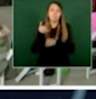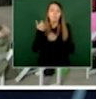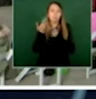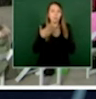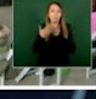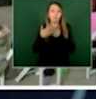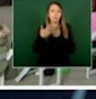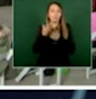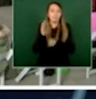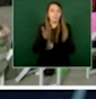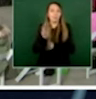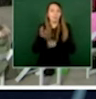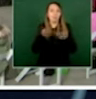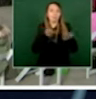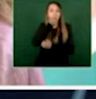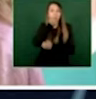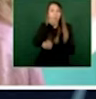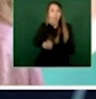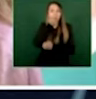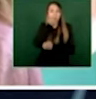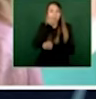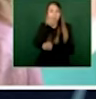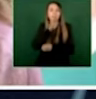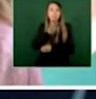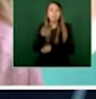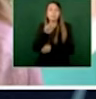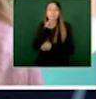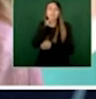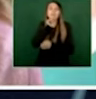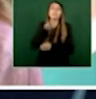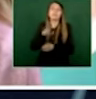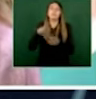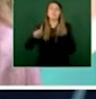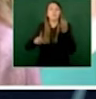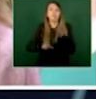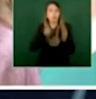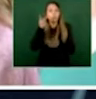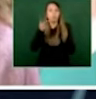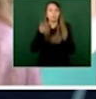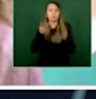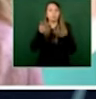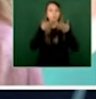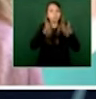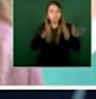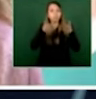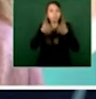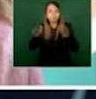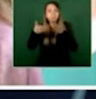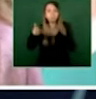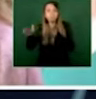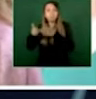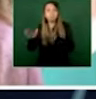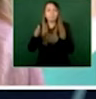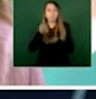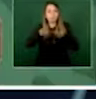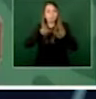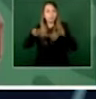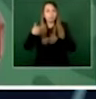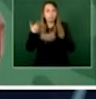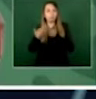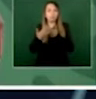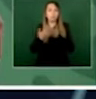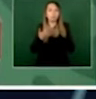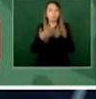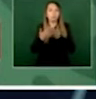nuevos frentes de conflicto. Y como lo mencionas, Pepe, los cuadros políticos del presidente, simplemente como lo